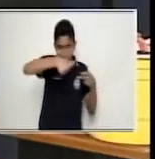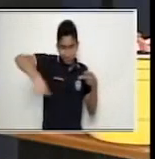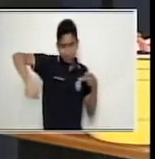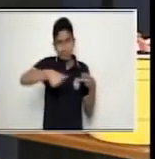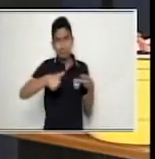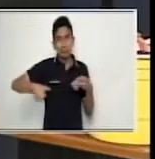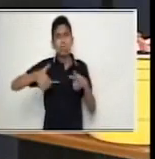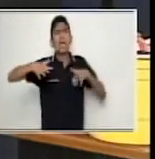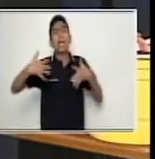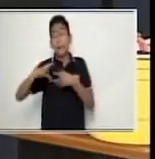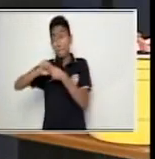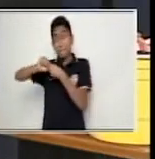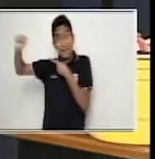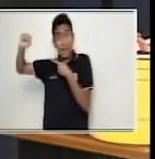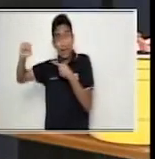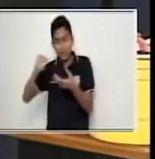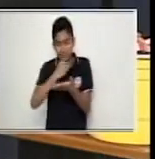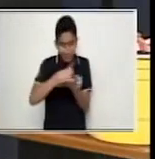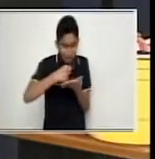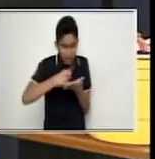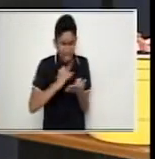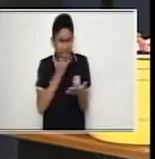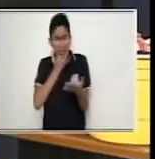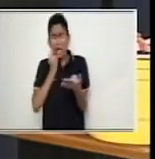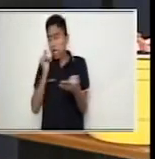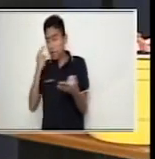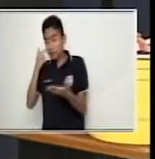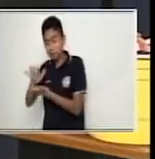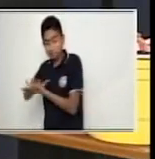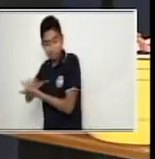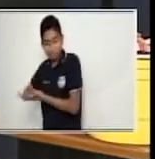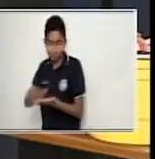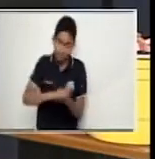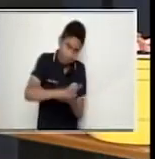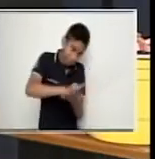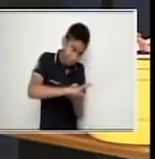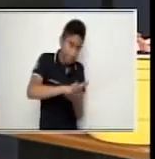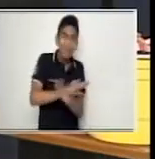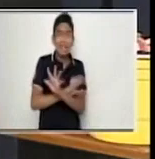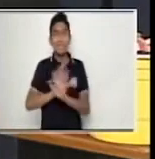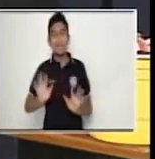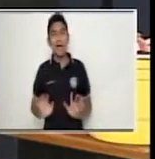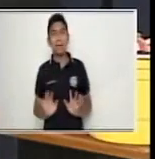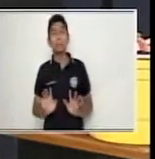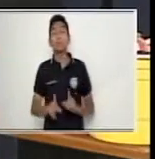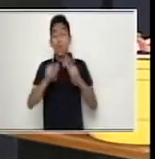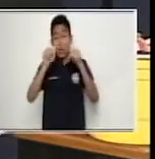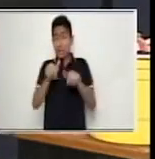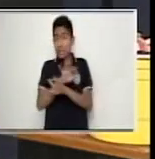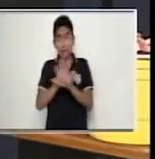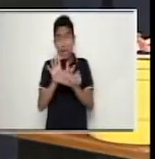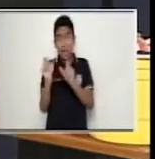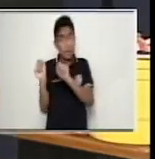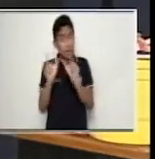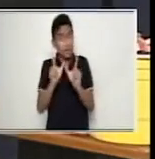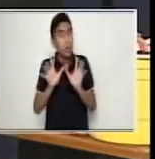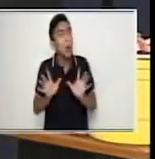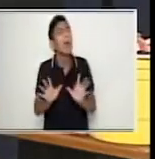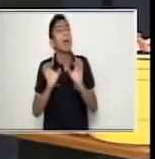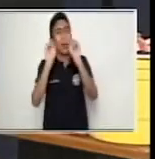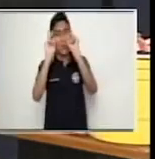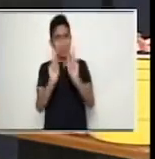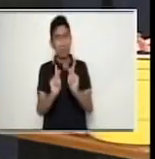nosotros hacer nuestras operaciones. Instrucciones del juego. Ya tenemos todo el material. Ahora